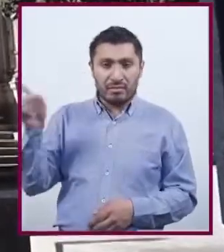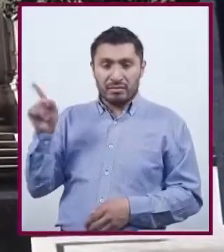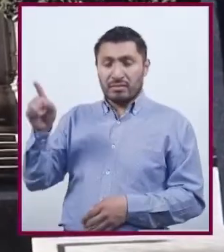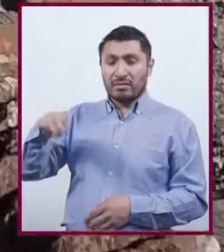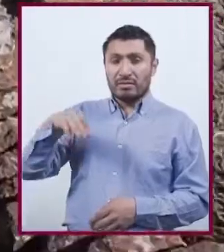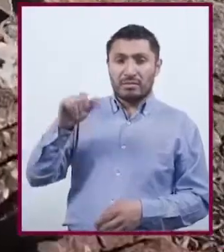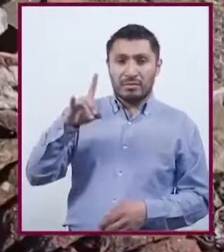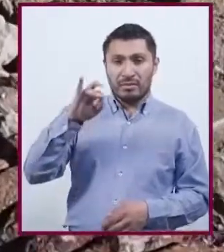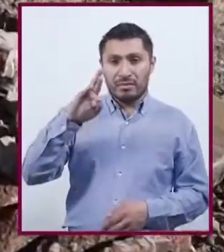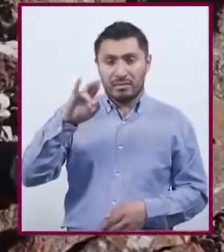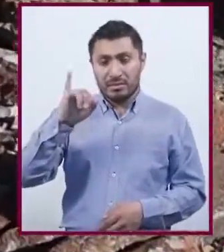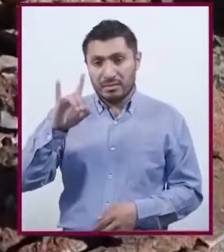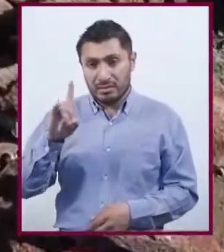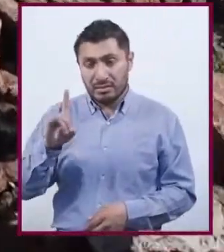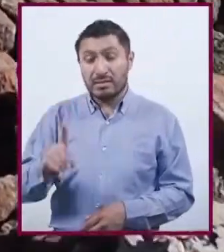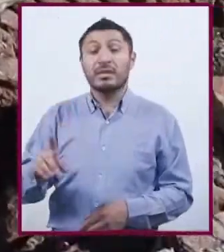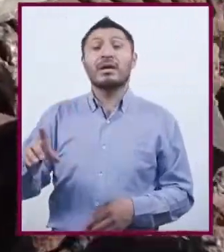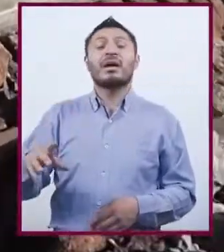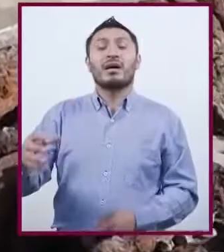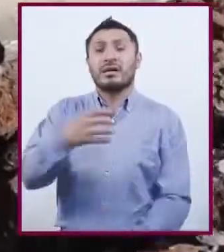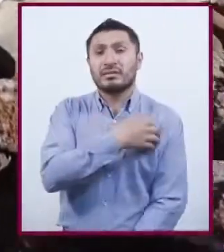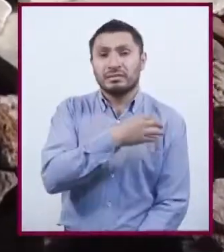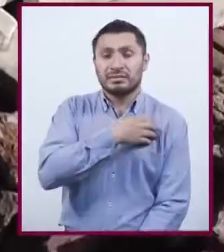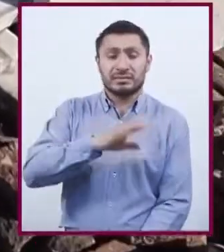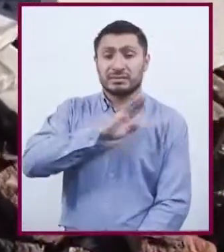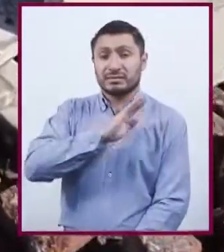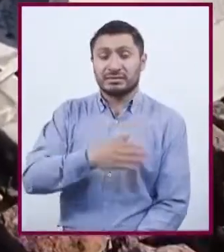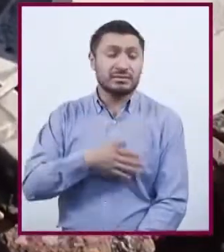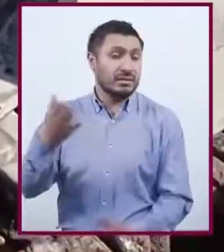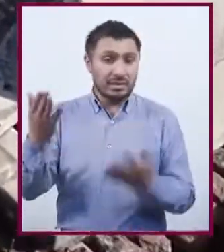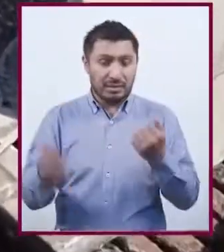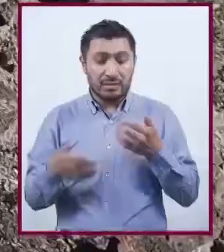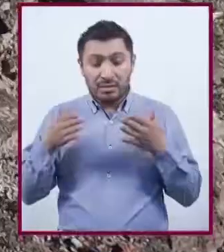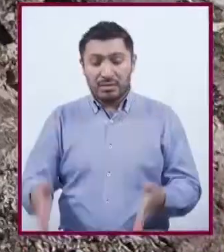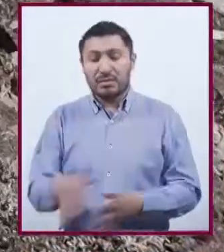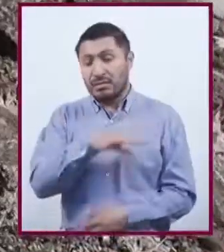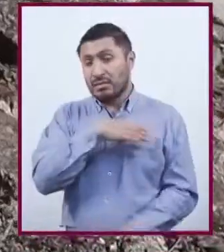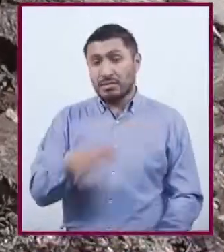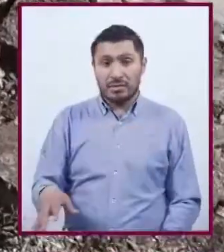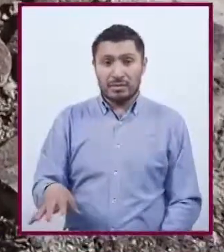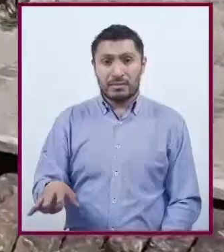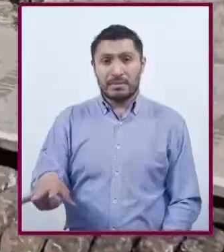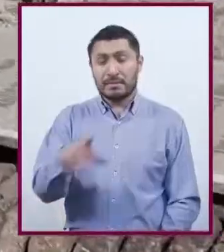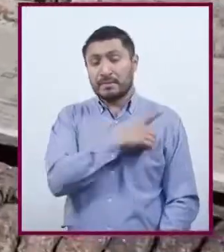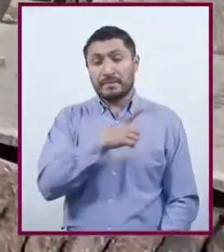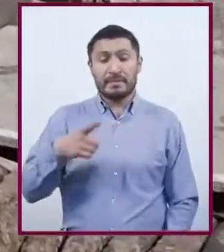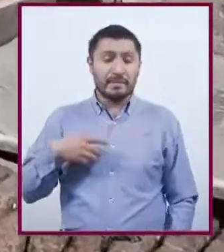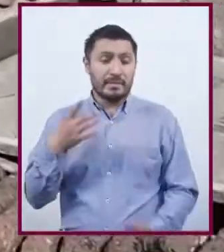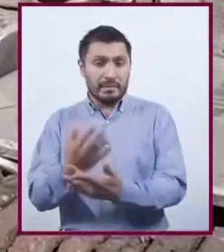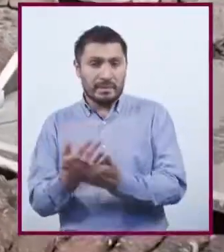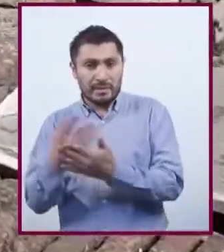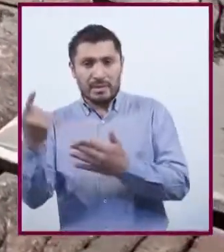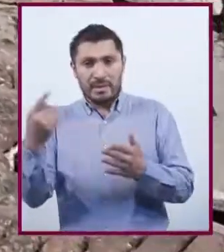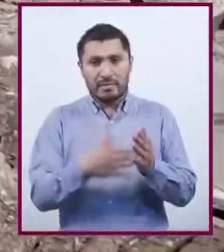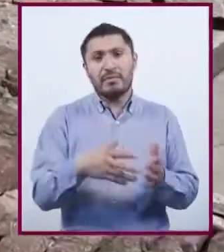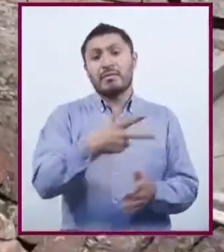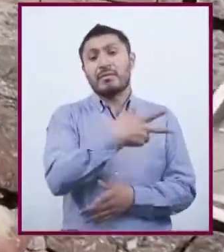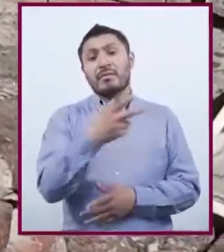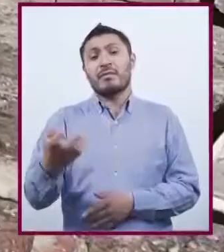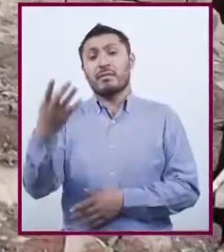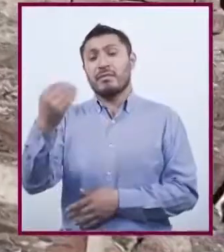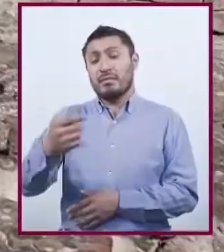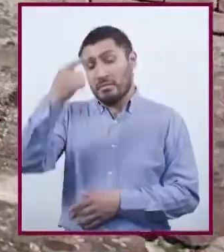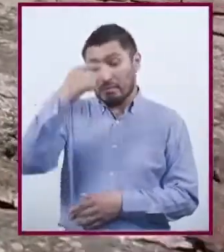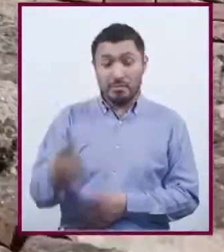monarquía española, no contaba con un cementerio general y tuvo que esperar hasta 1809 para tener uno,